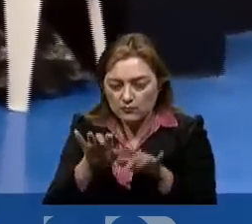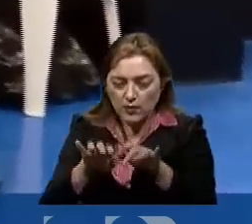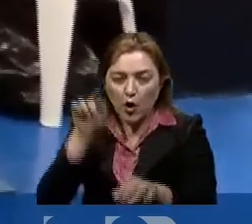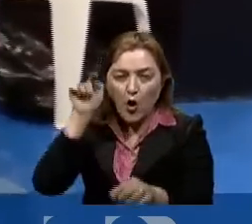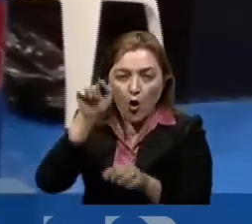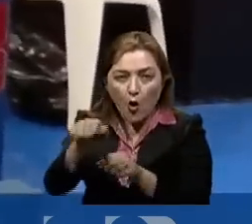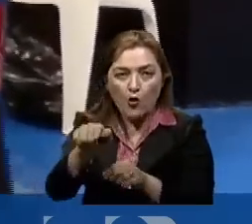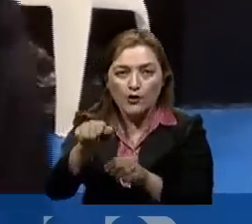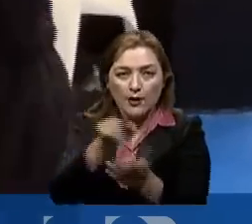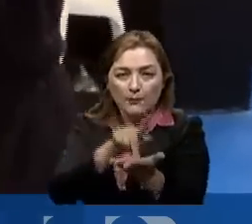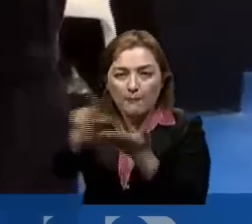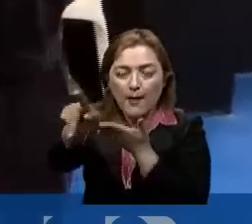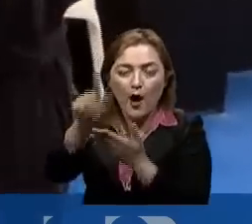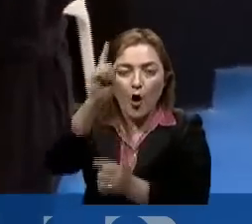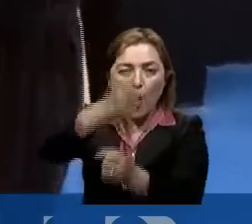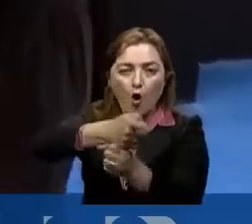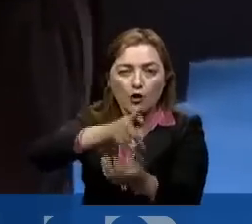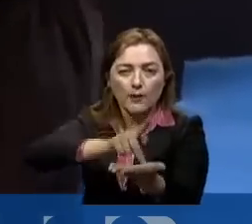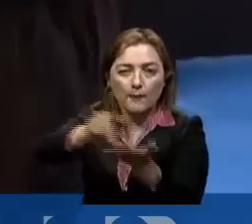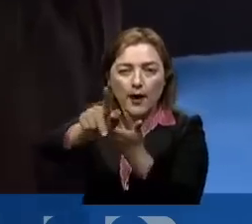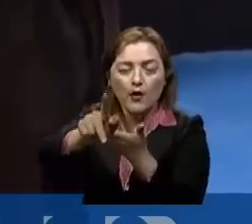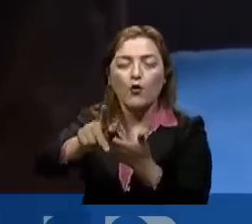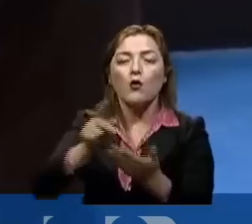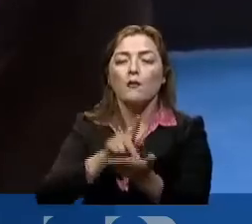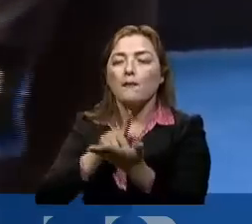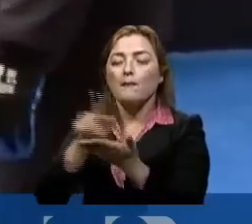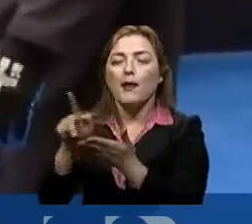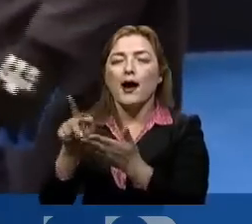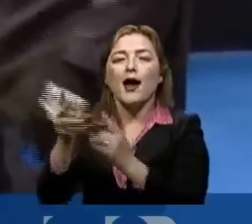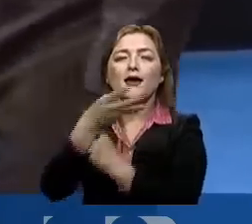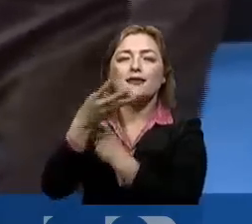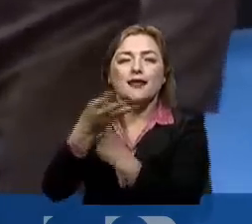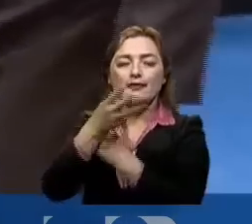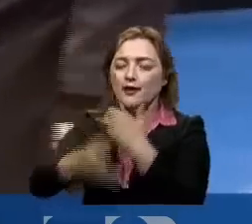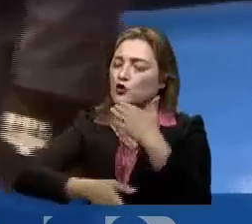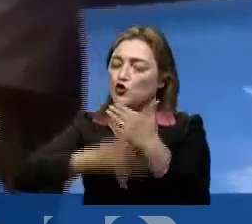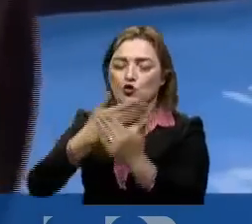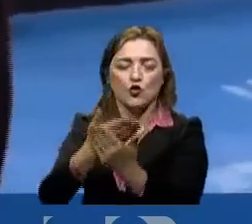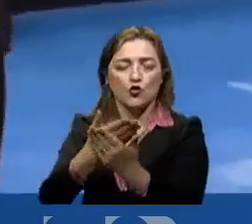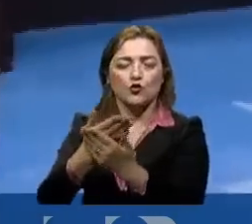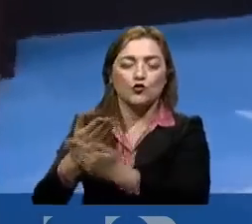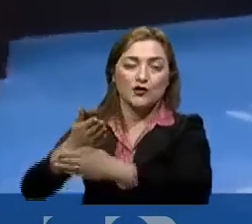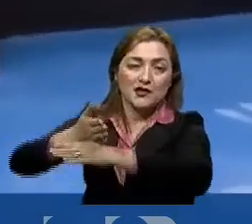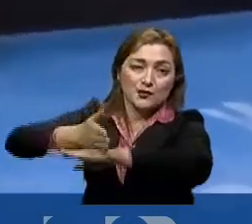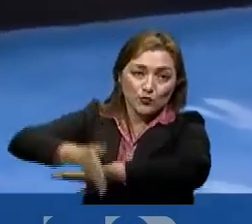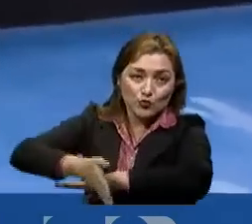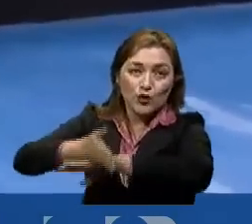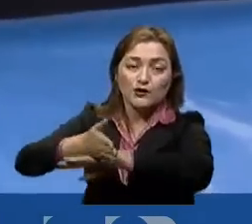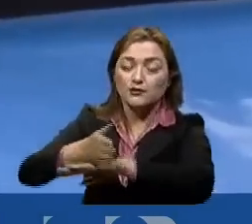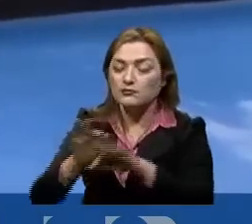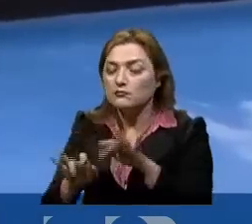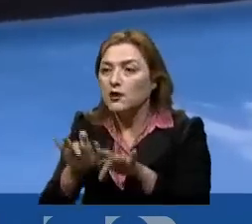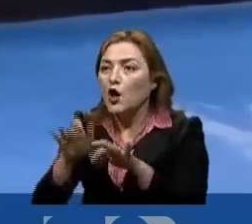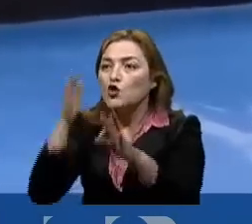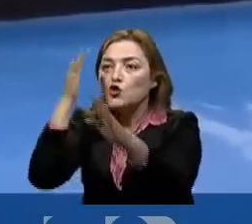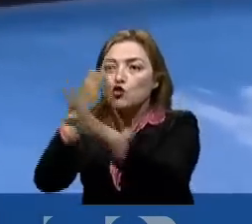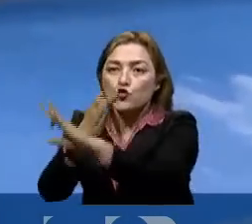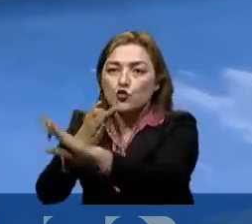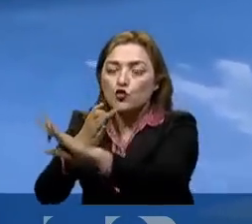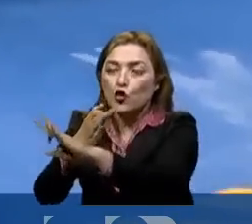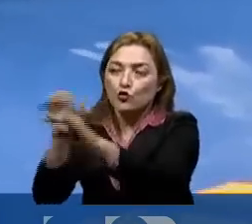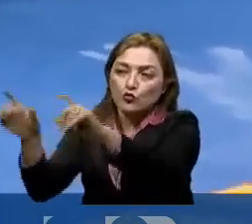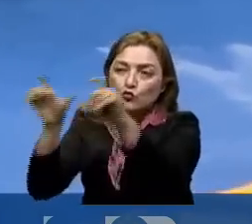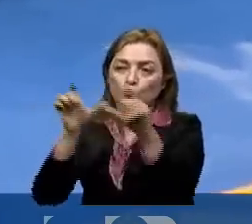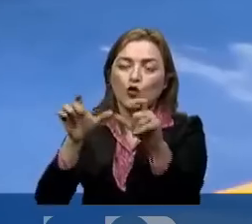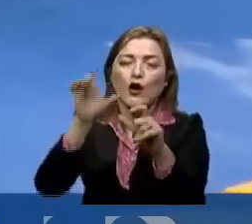pago y luego paga en línea. Esto todo es en línea y posterior a eso tiene que tomar su turno, ¿no? En cualquiera de